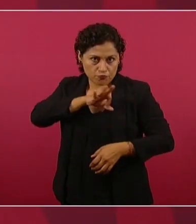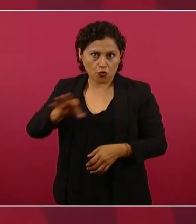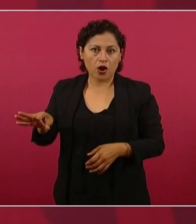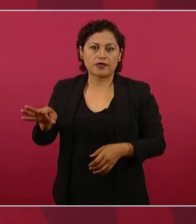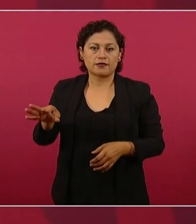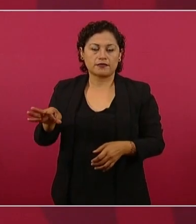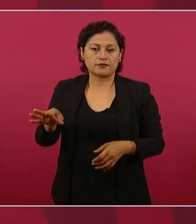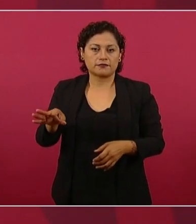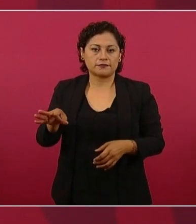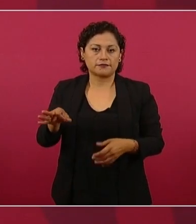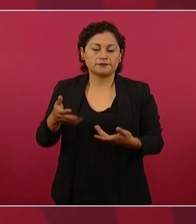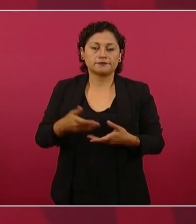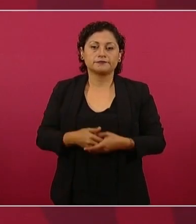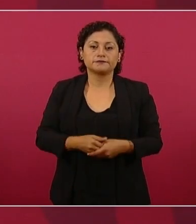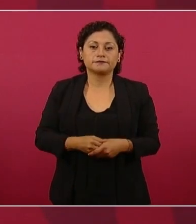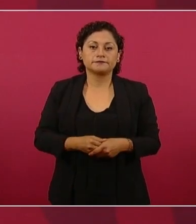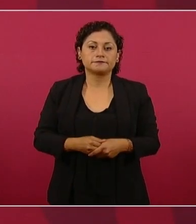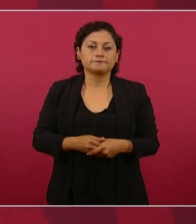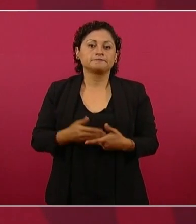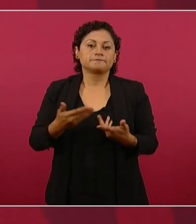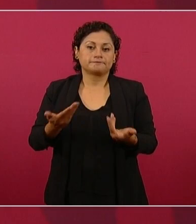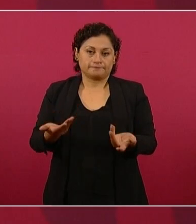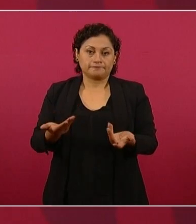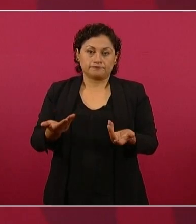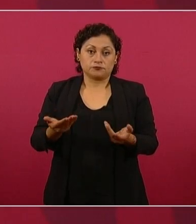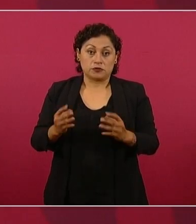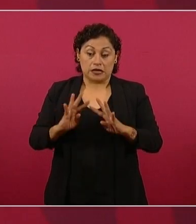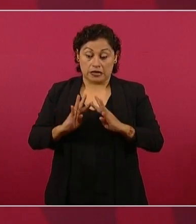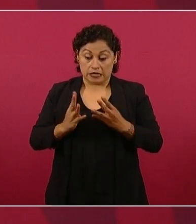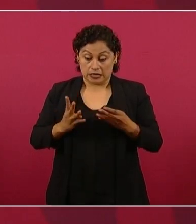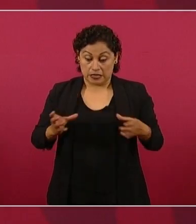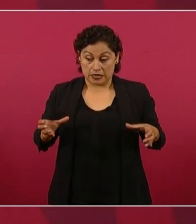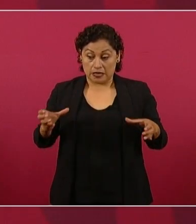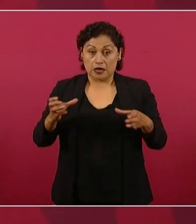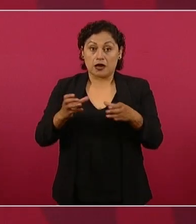tener más asientos en el consejo